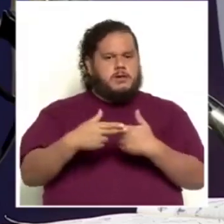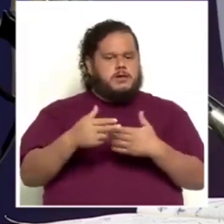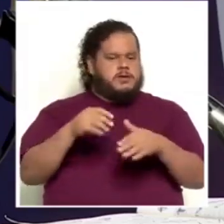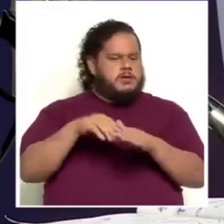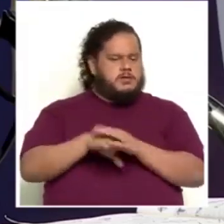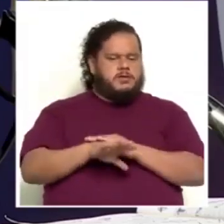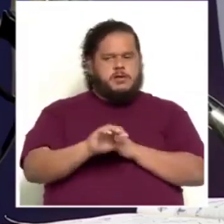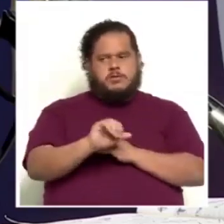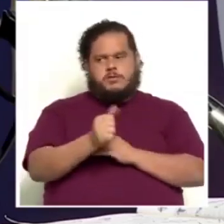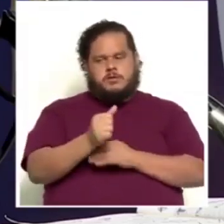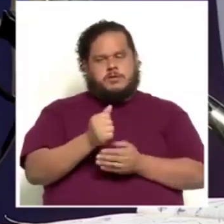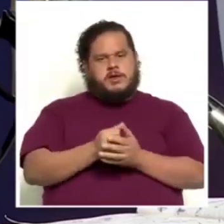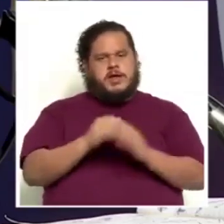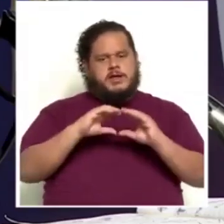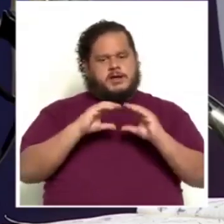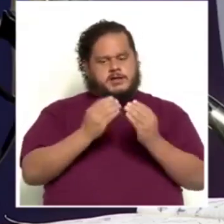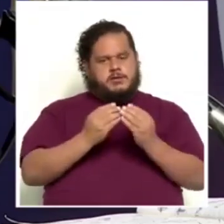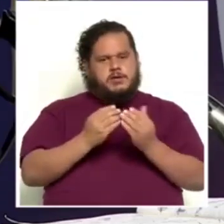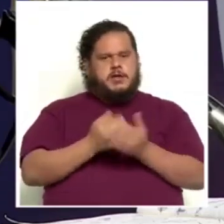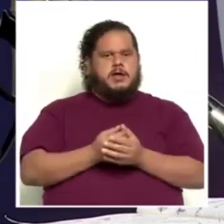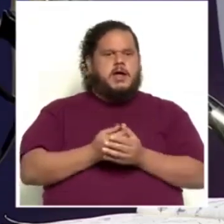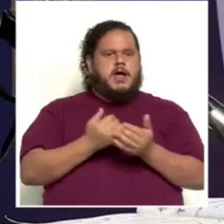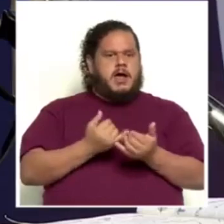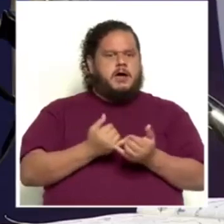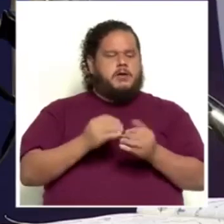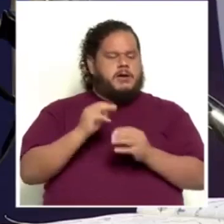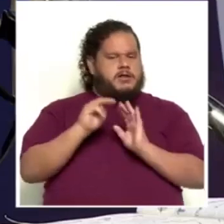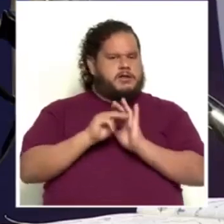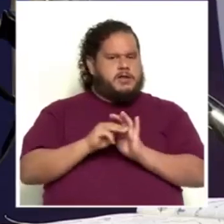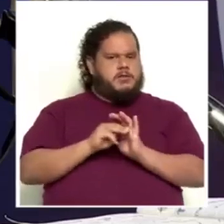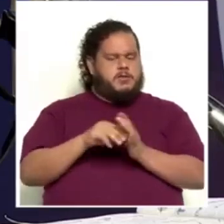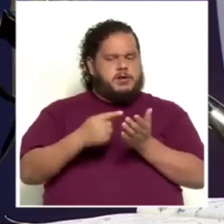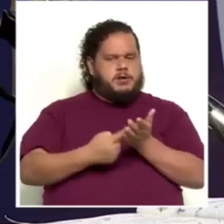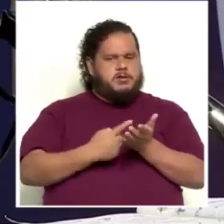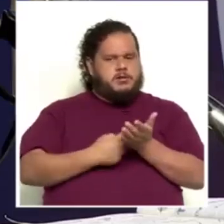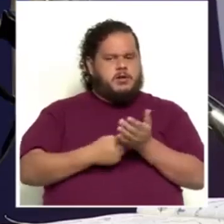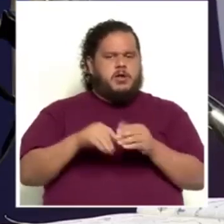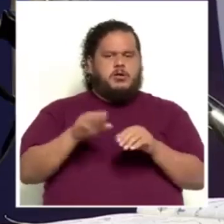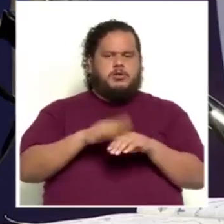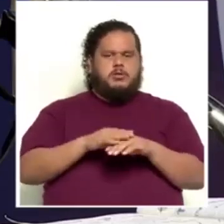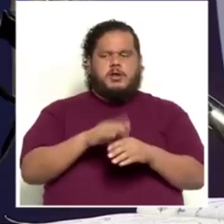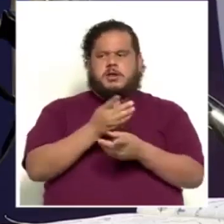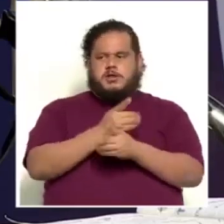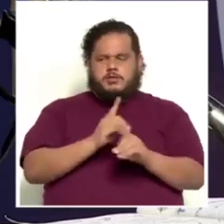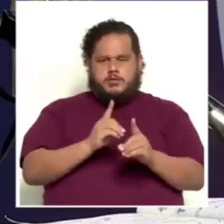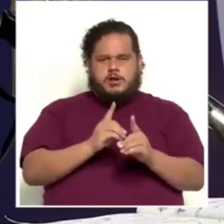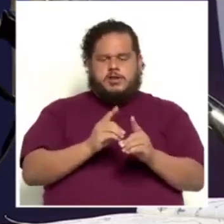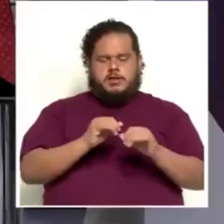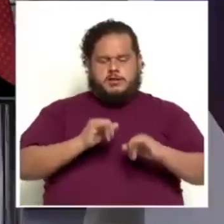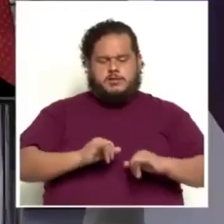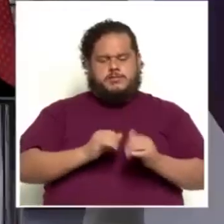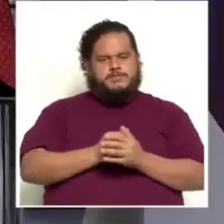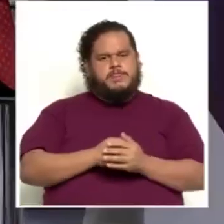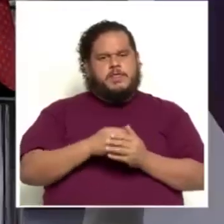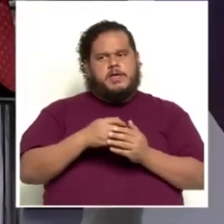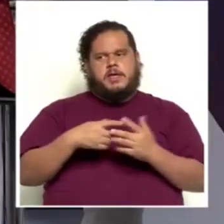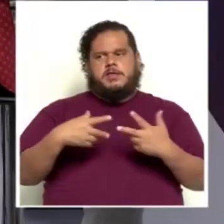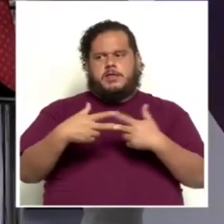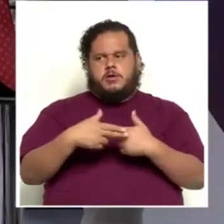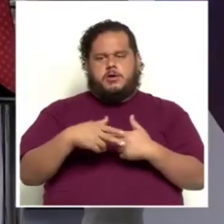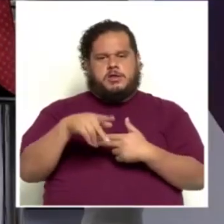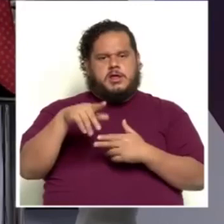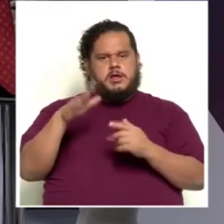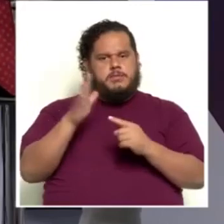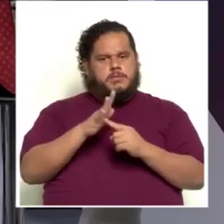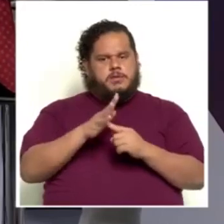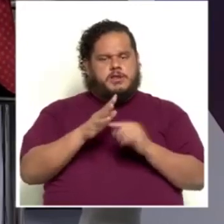Introduzcamos otra categoría hoy tan de moda en la discusión sobre las democracias contemporáneas, de corte populista o